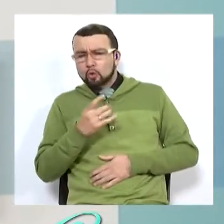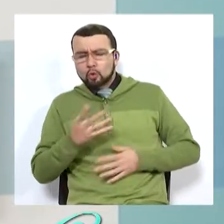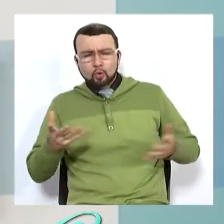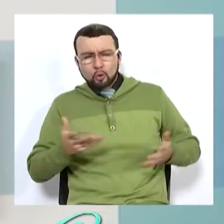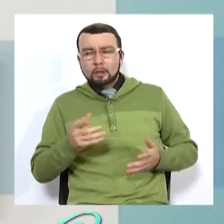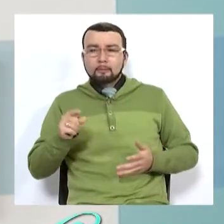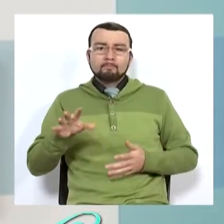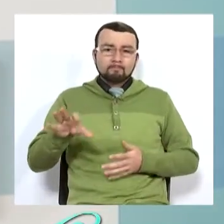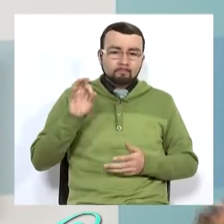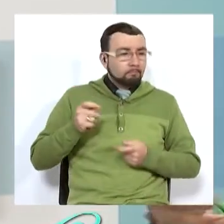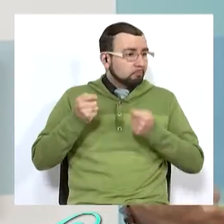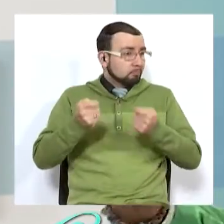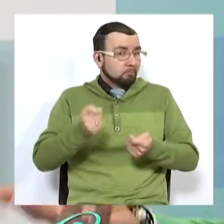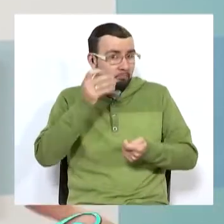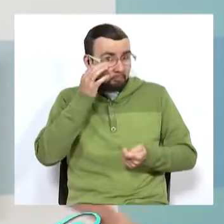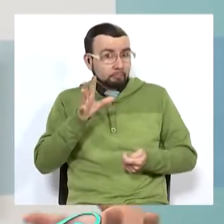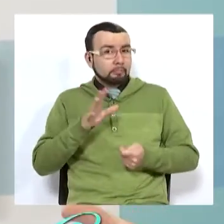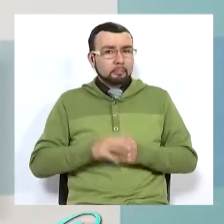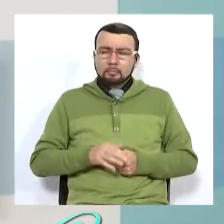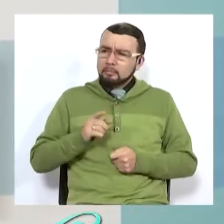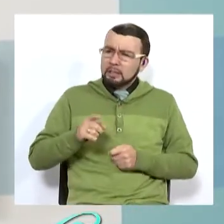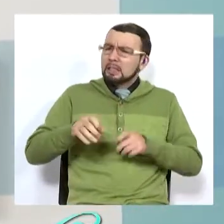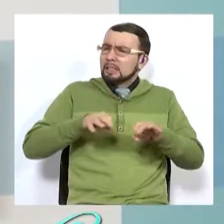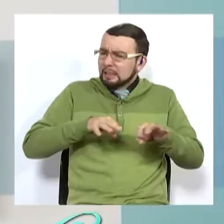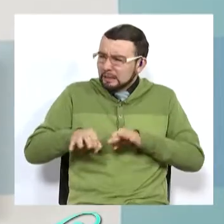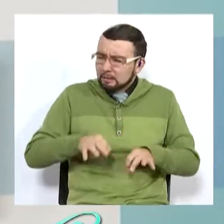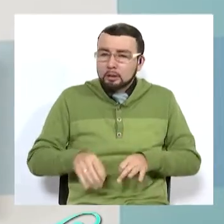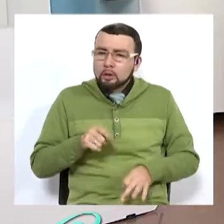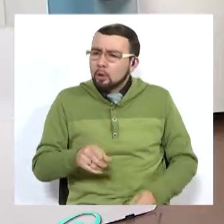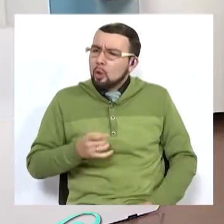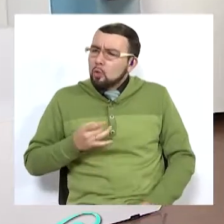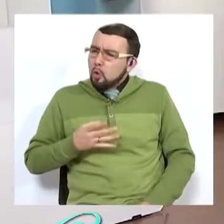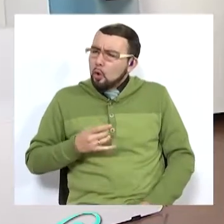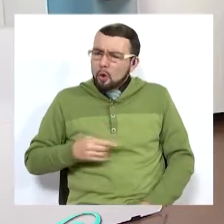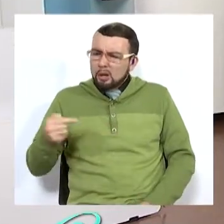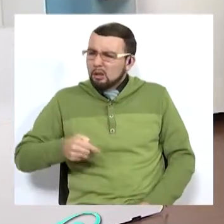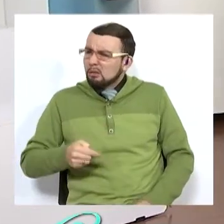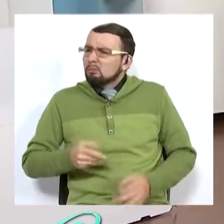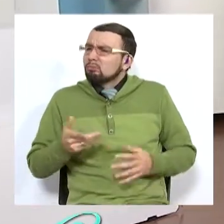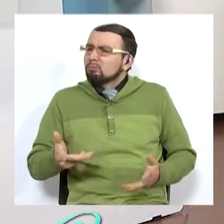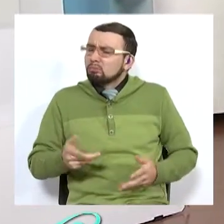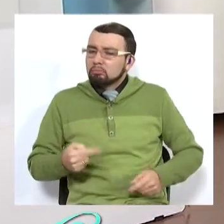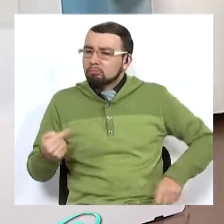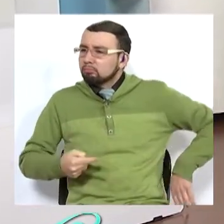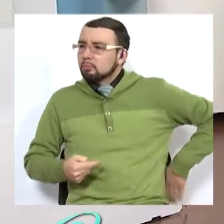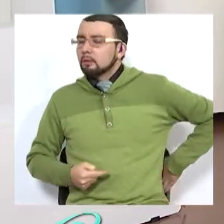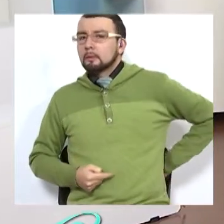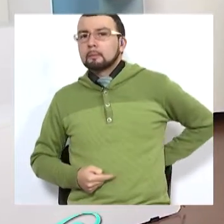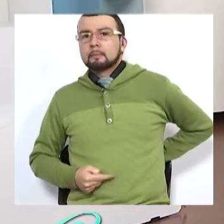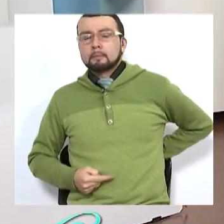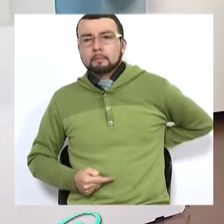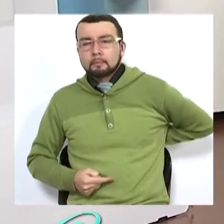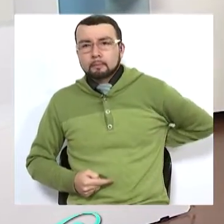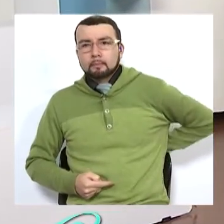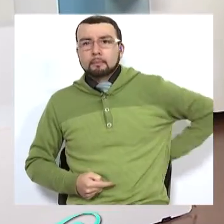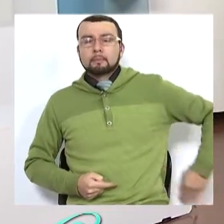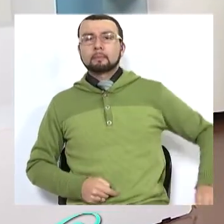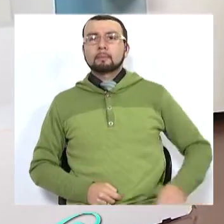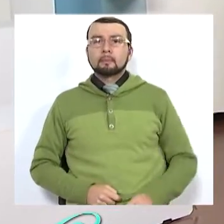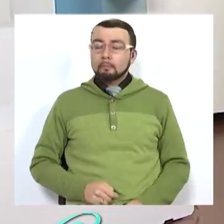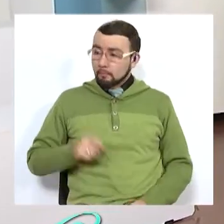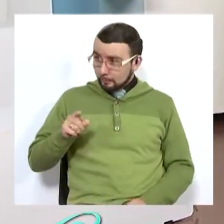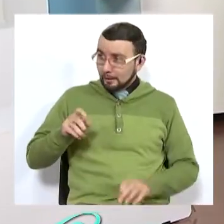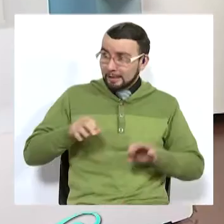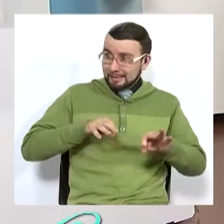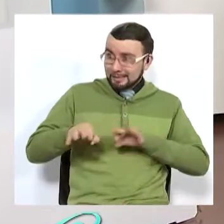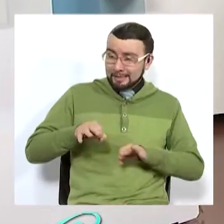Doctor Germán Ruiz, hablemos más de causas de dolor abdominal. Bueno, en cuanto a la descripción